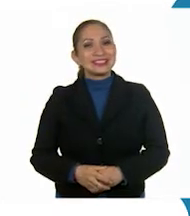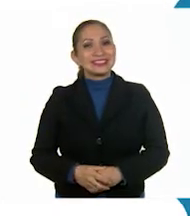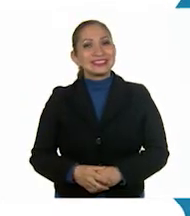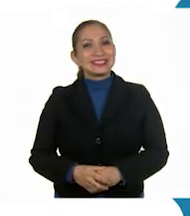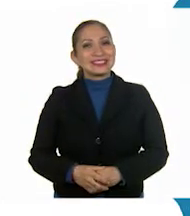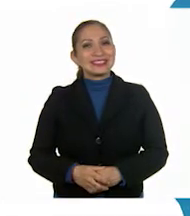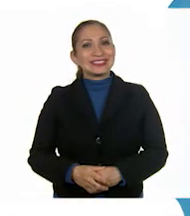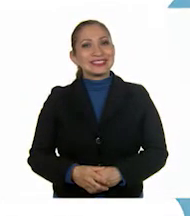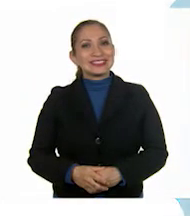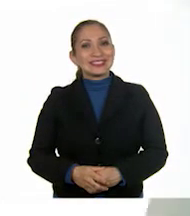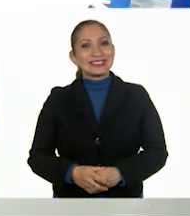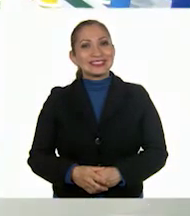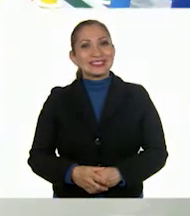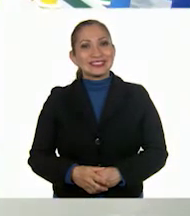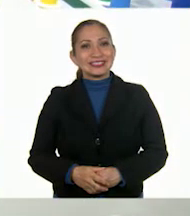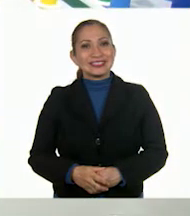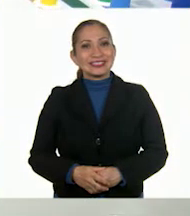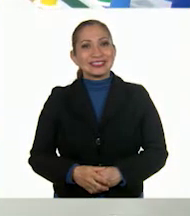aprendencasa.sep.gob.mx.